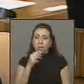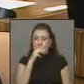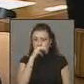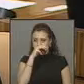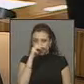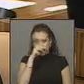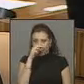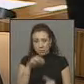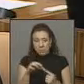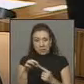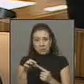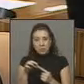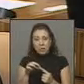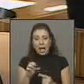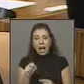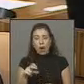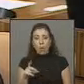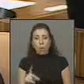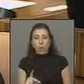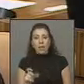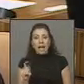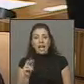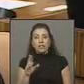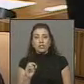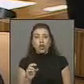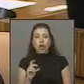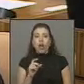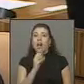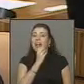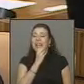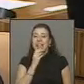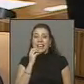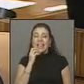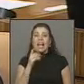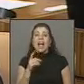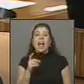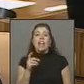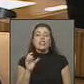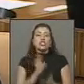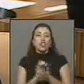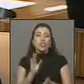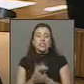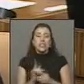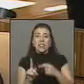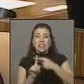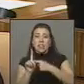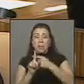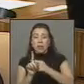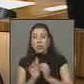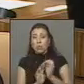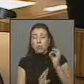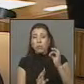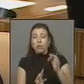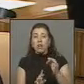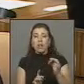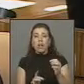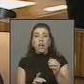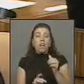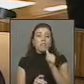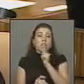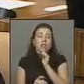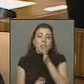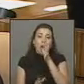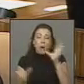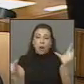principalmente en las comunas de Ancud, Castro, Alcahue y Chonchi. Altas temperaturas y una escasez hídrica